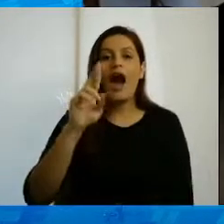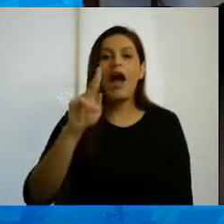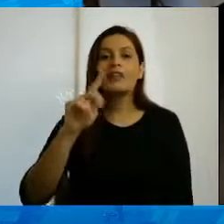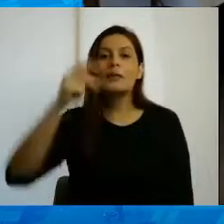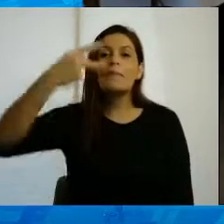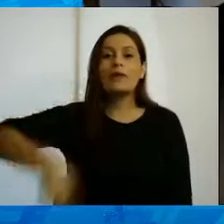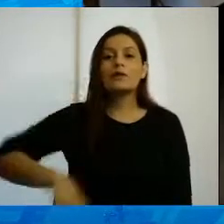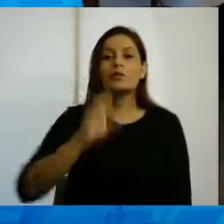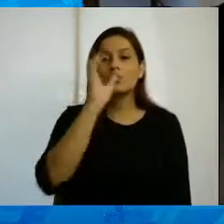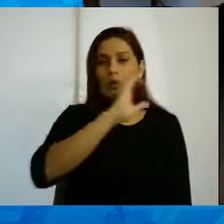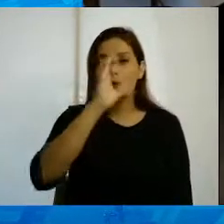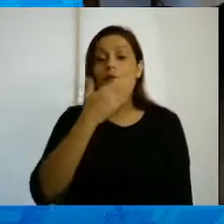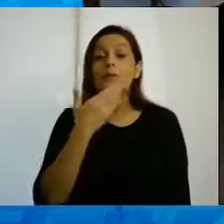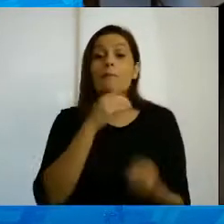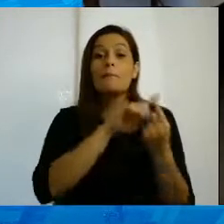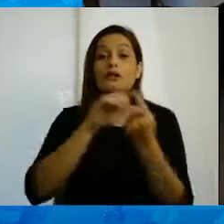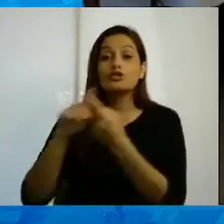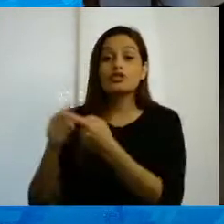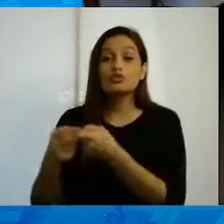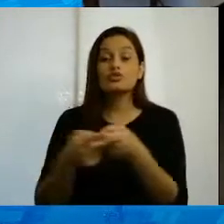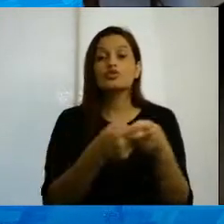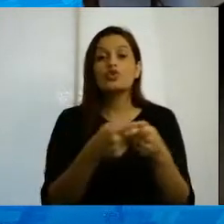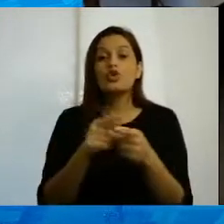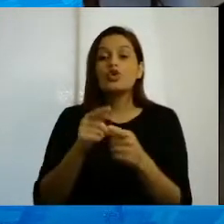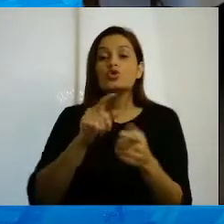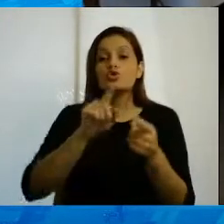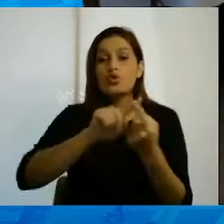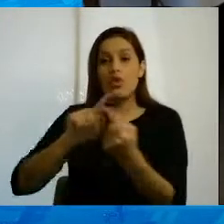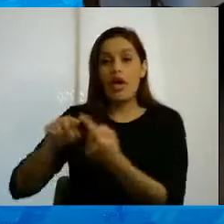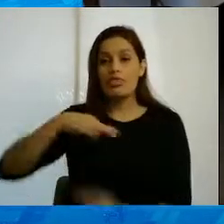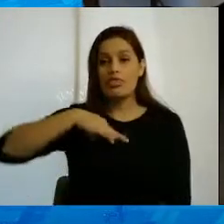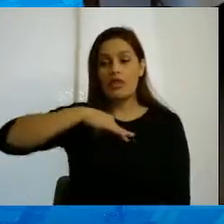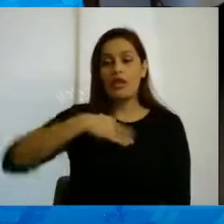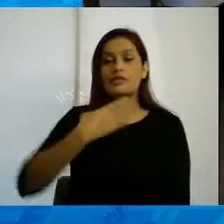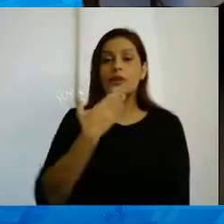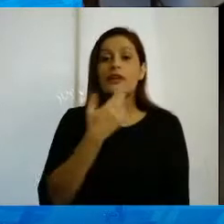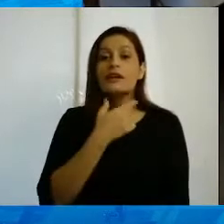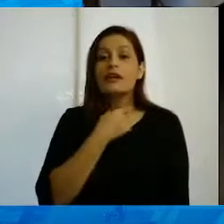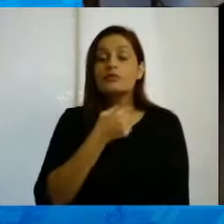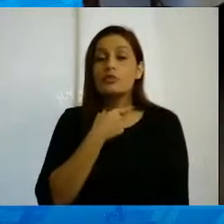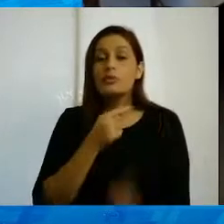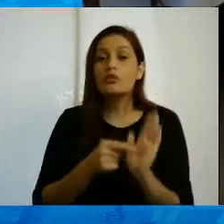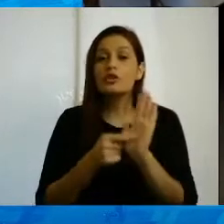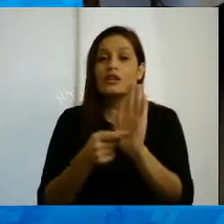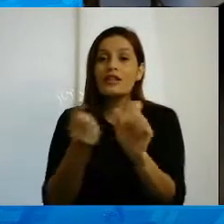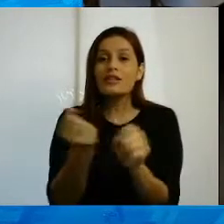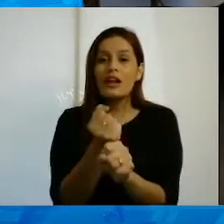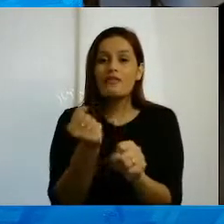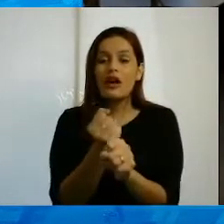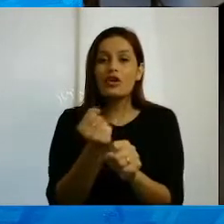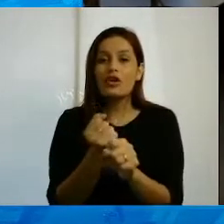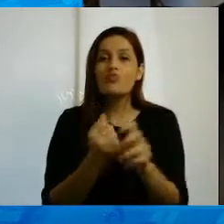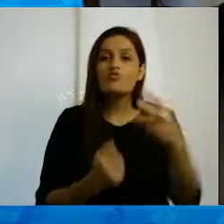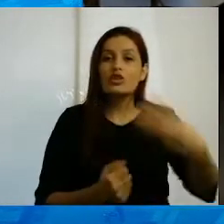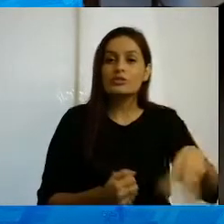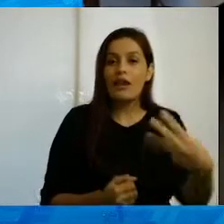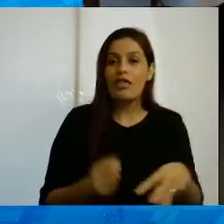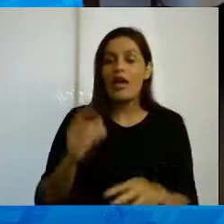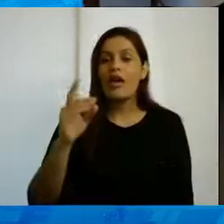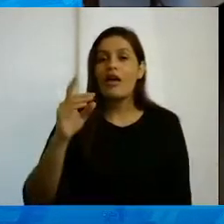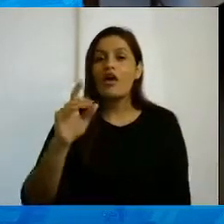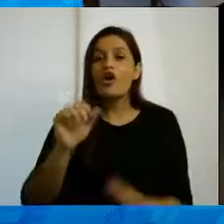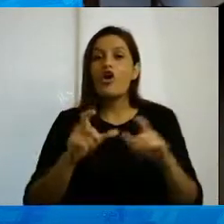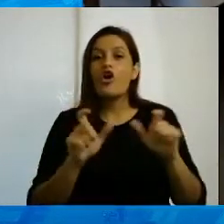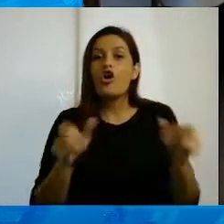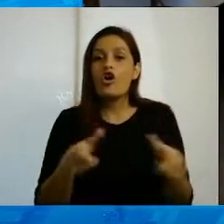la Participación Ciudadana e Inclusión. Y también me gustaría darle fuerte al trabajo ahí mancomunado entre la Municipalidad, la Concejalía y